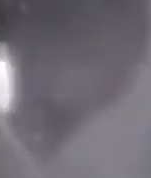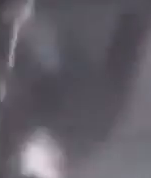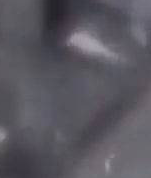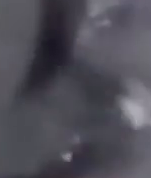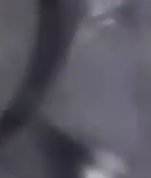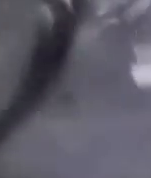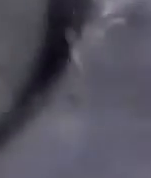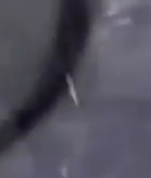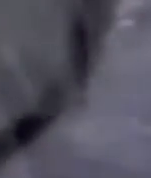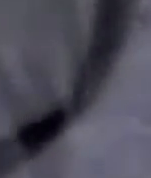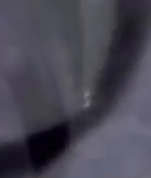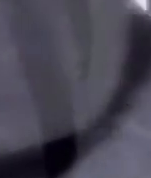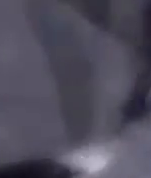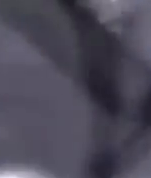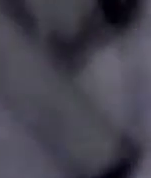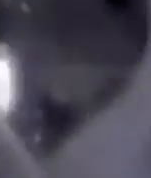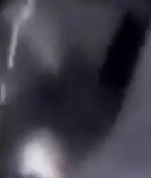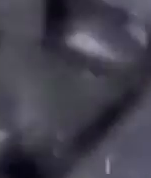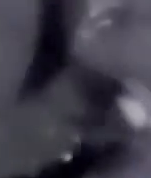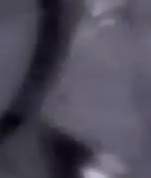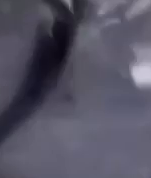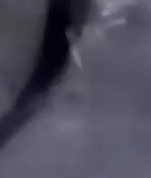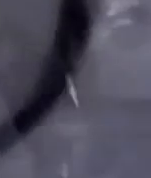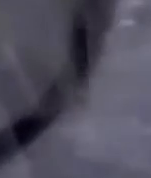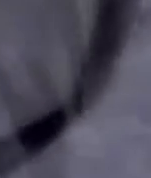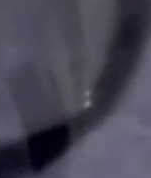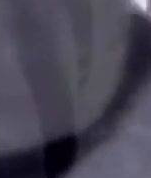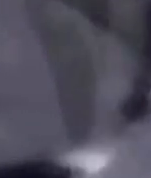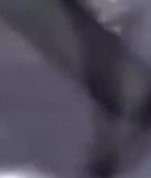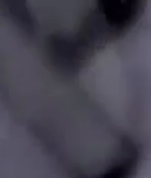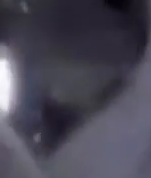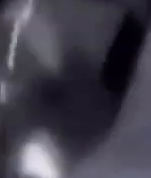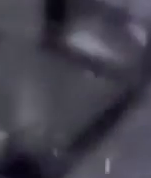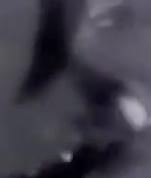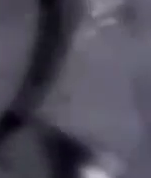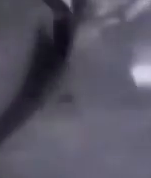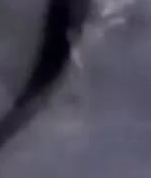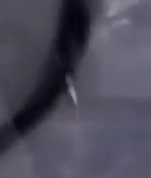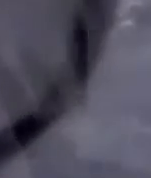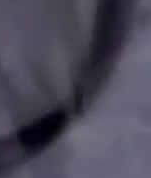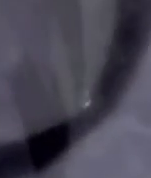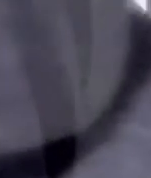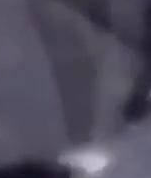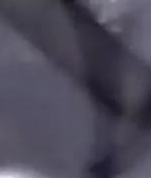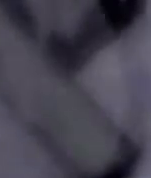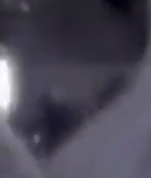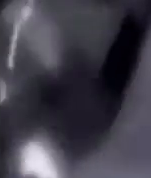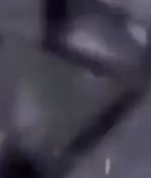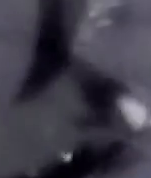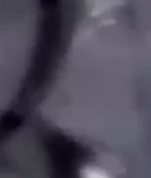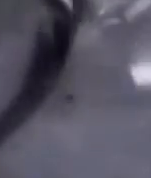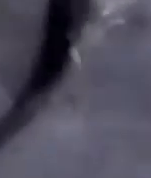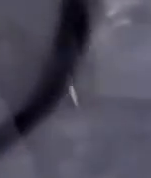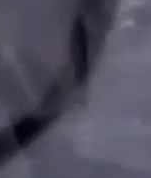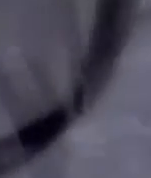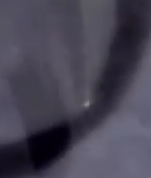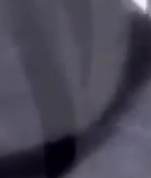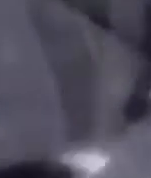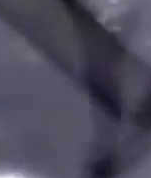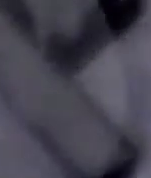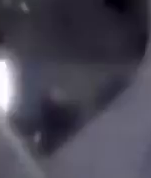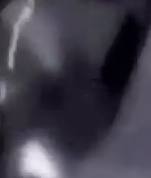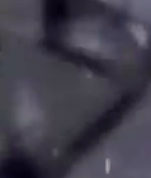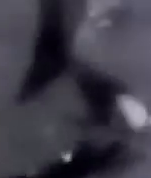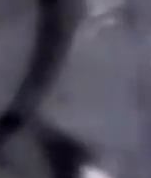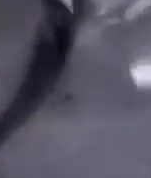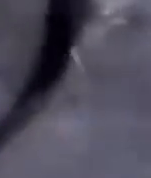religiosas realizar actividades en coordinación con los tres órganos de gobierno, participar dentro de las escuelas del país y